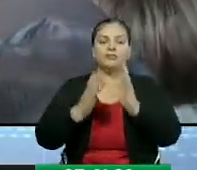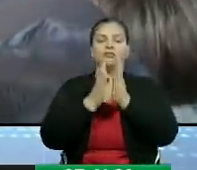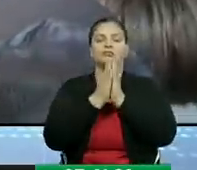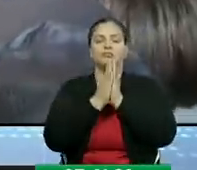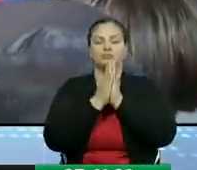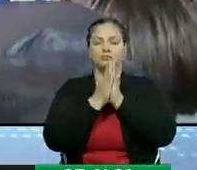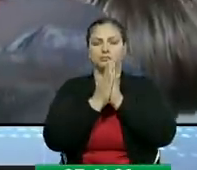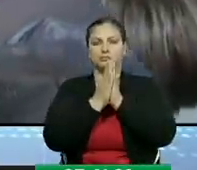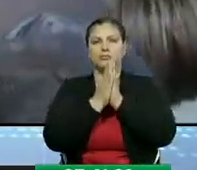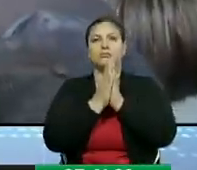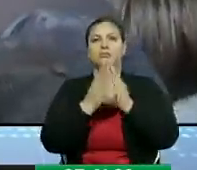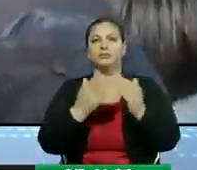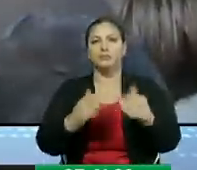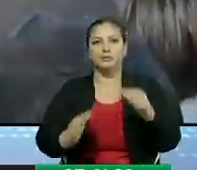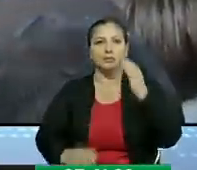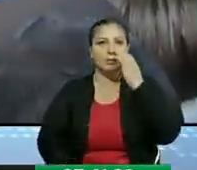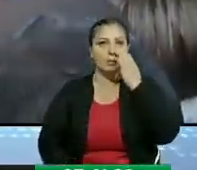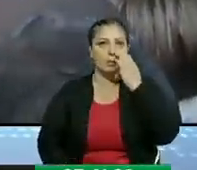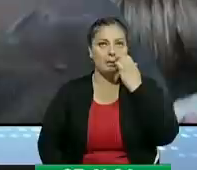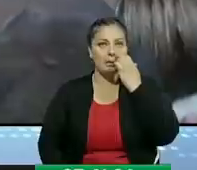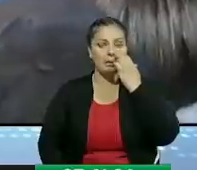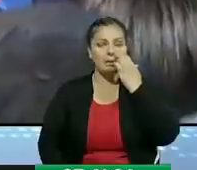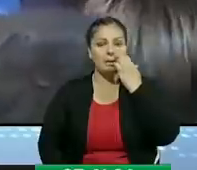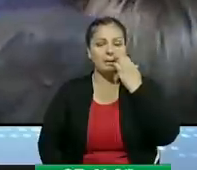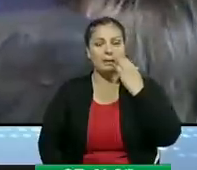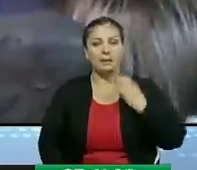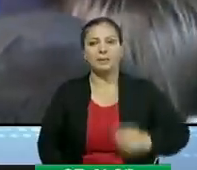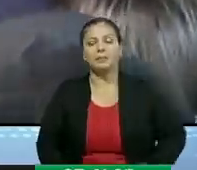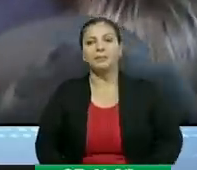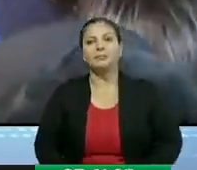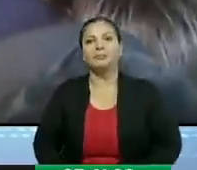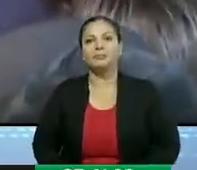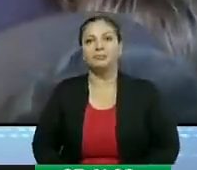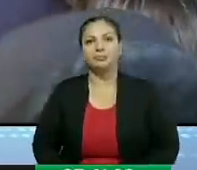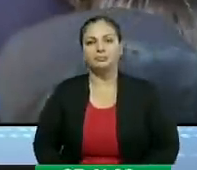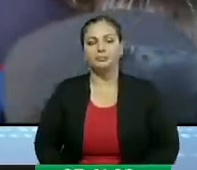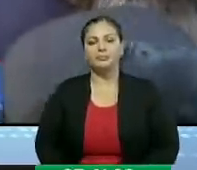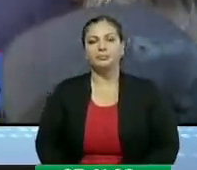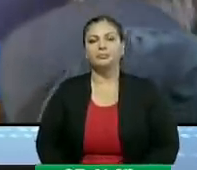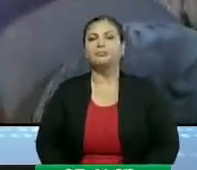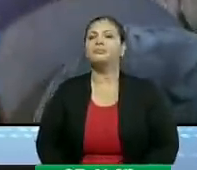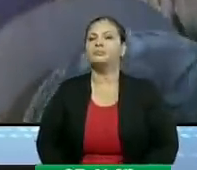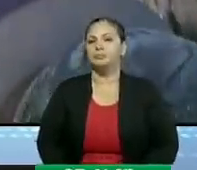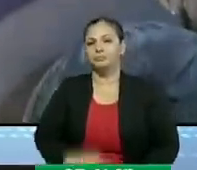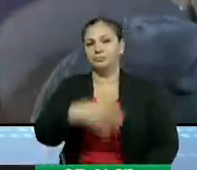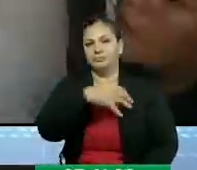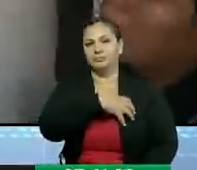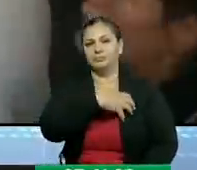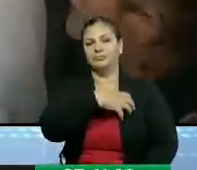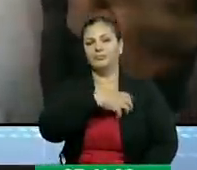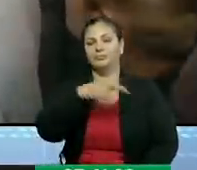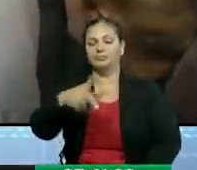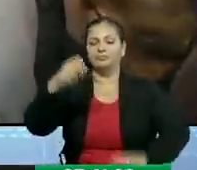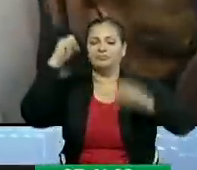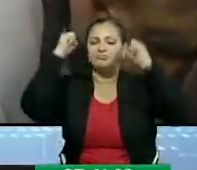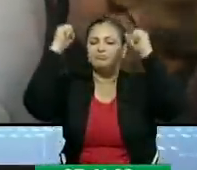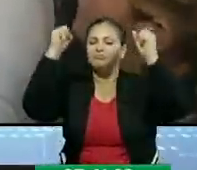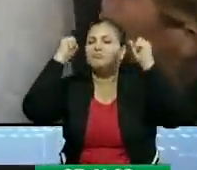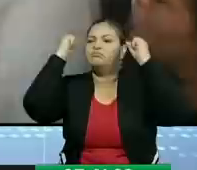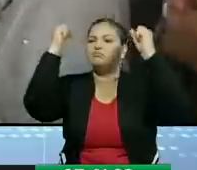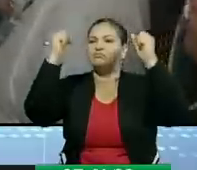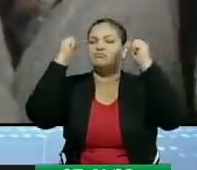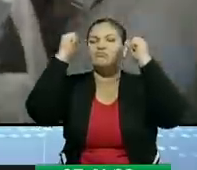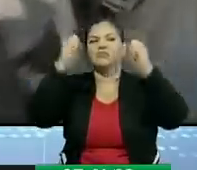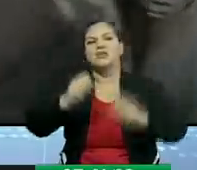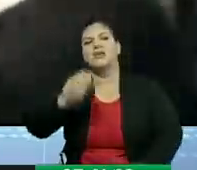al Monumental, me parece que es donde estaba la capilla ardiente. Ahí están los hinchas del conjunto del Barcelona, haciendo los cánticos, estos que a